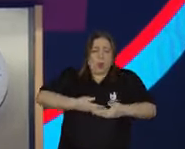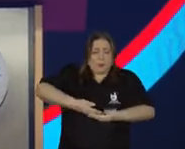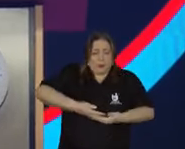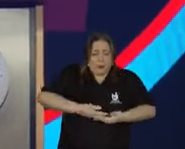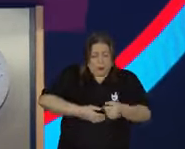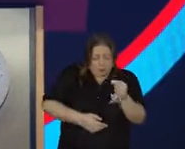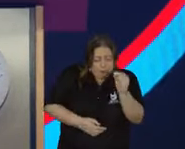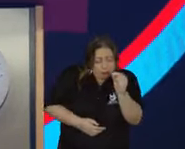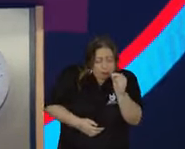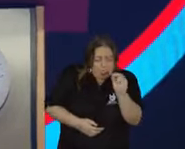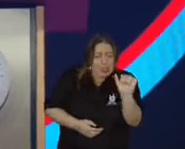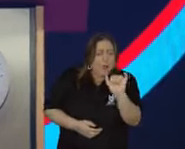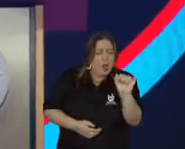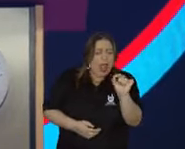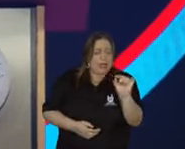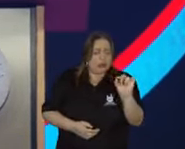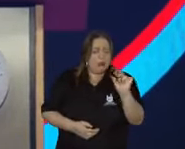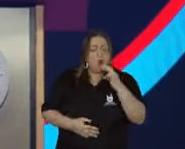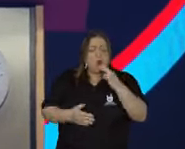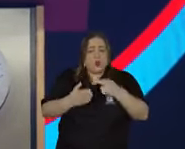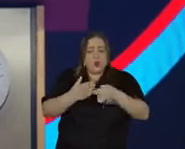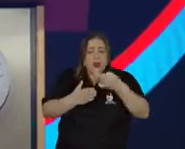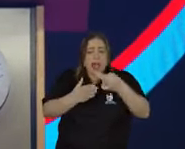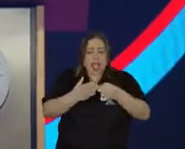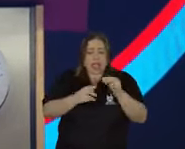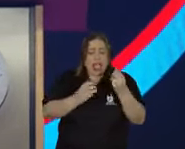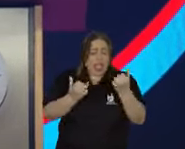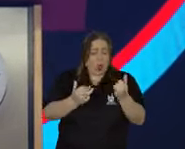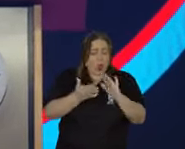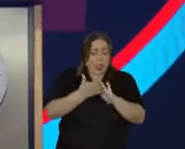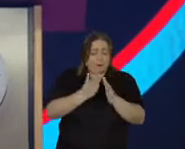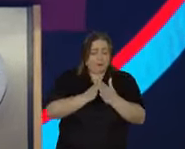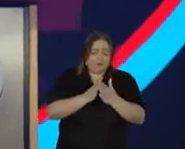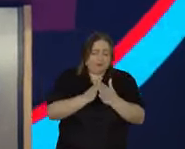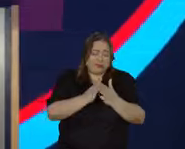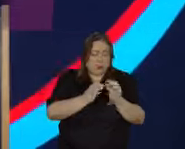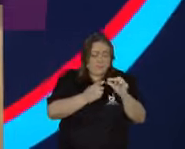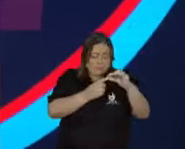¿verdad? Como una habichuela debe estar.